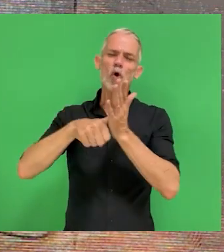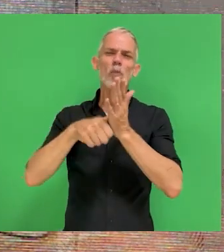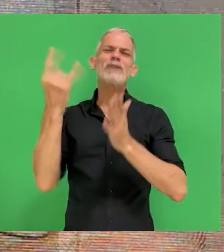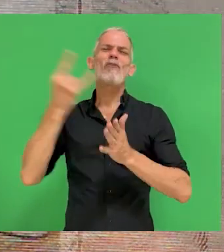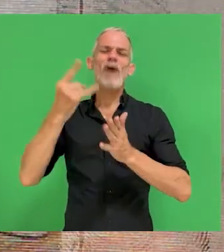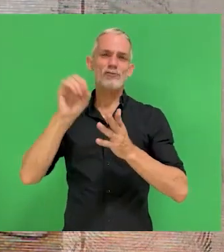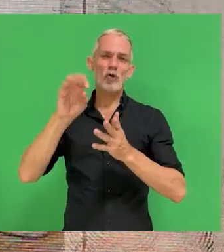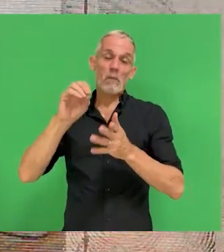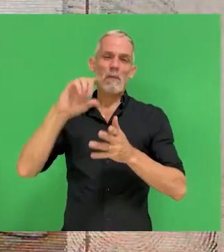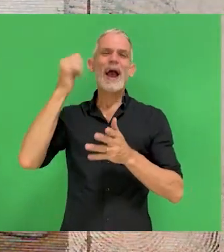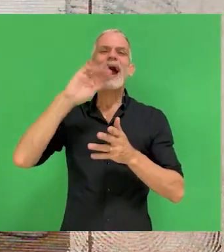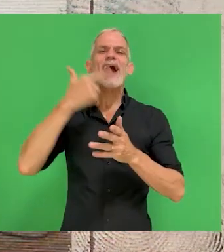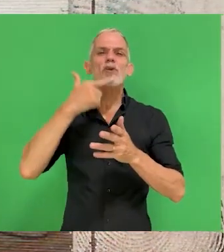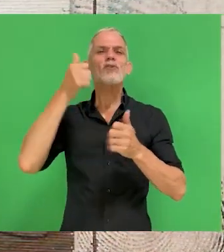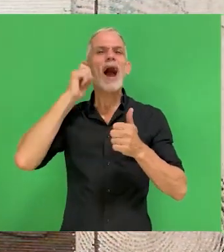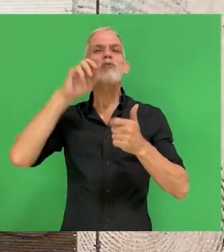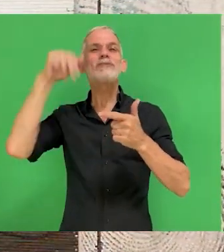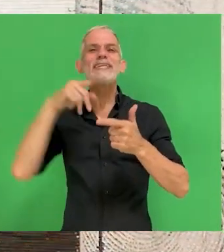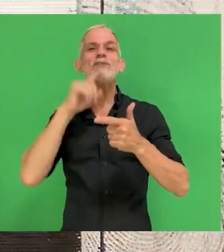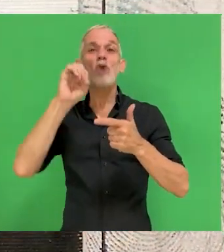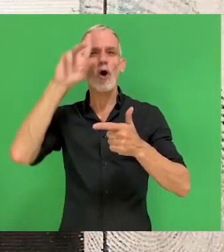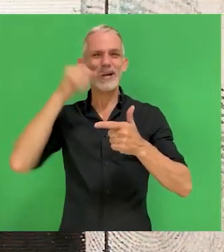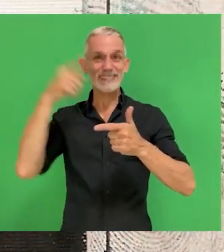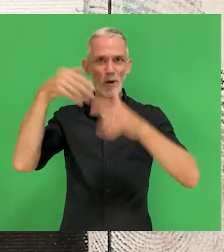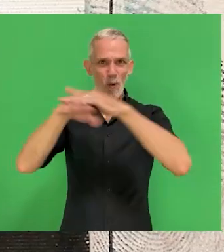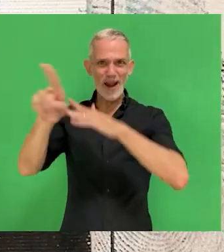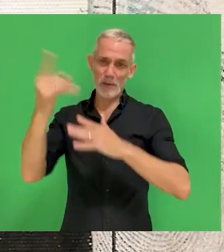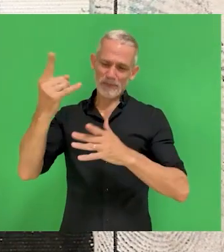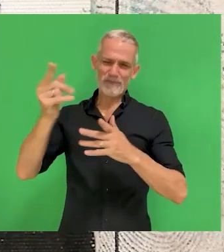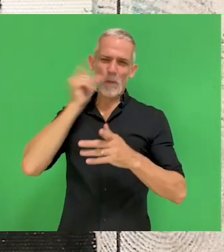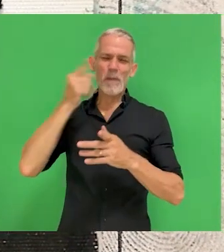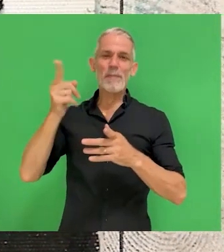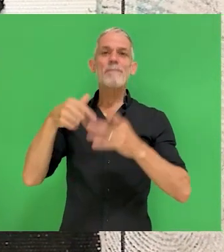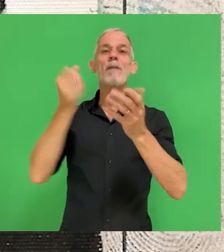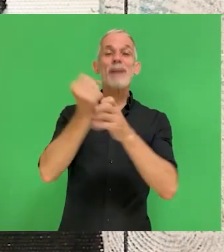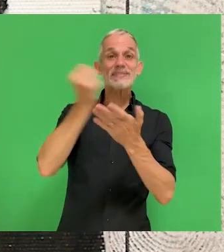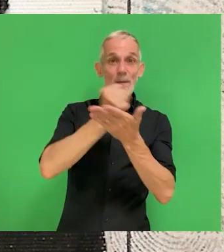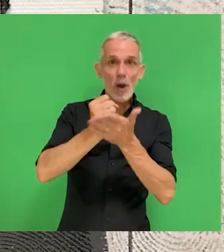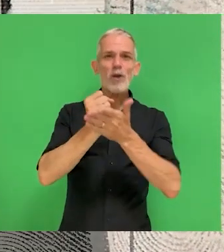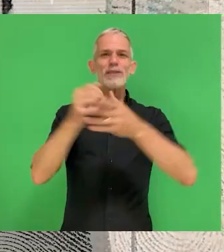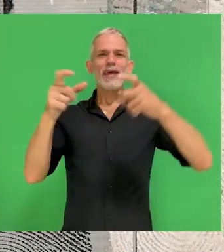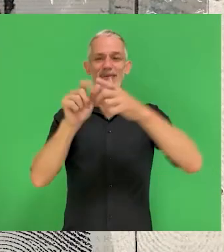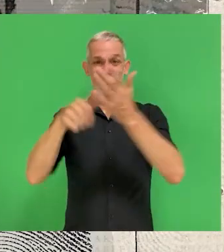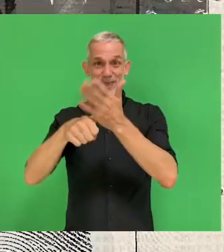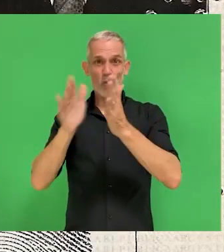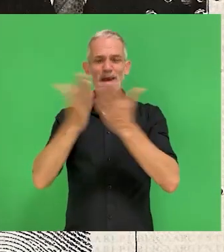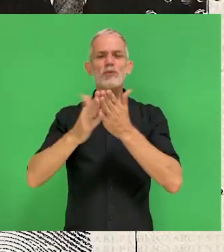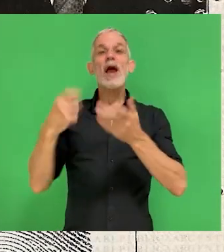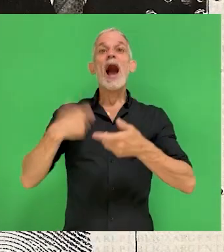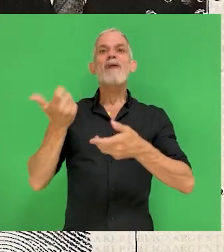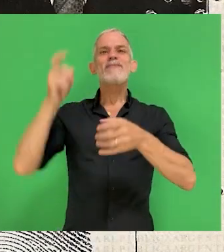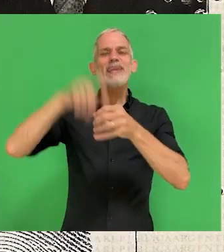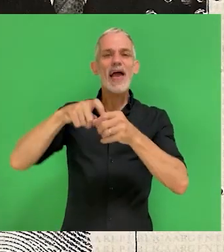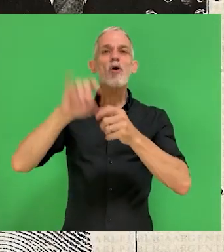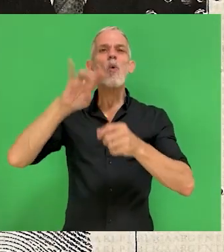falsos a nombre de un tal Carlos Agustín Torres que él conservaba. Pasaporte, DNI y libretita de la UOM. No los